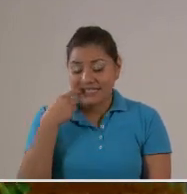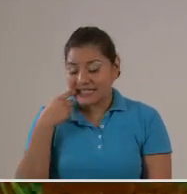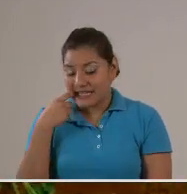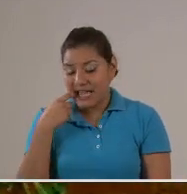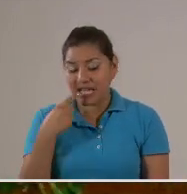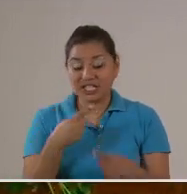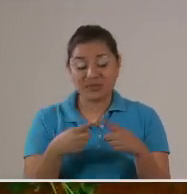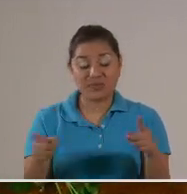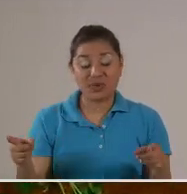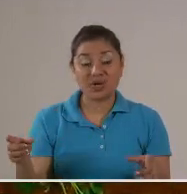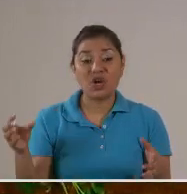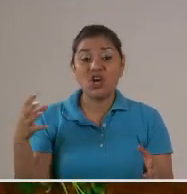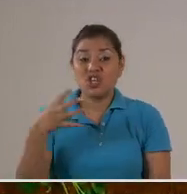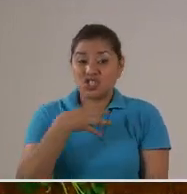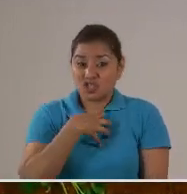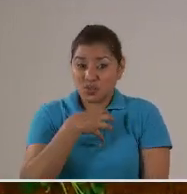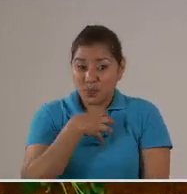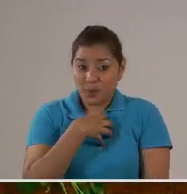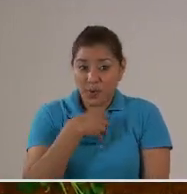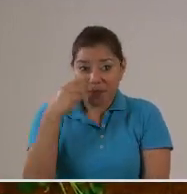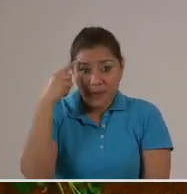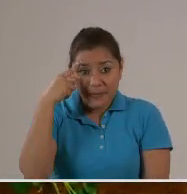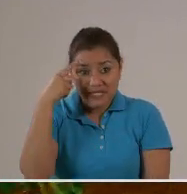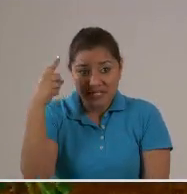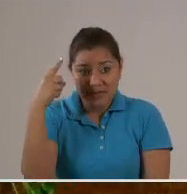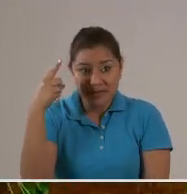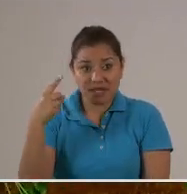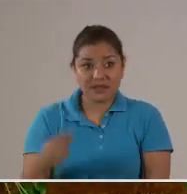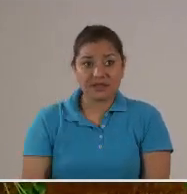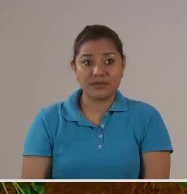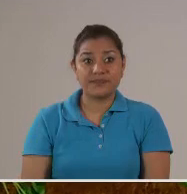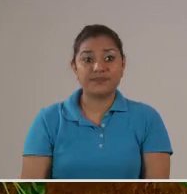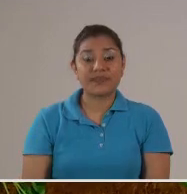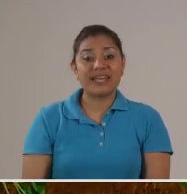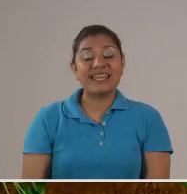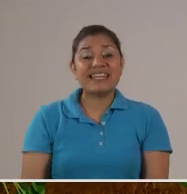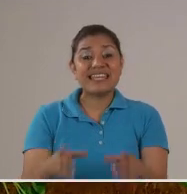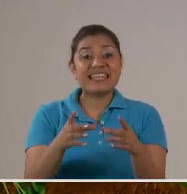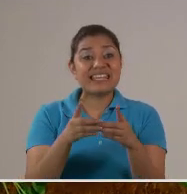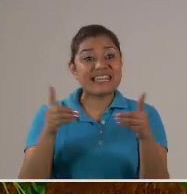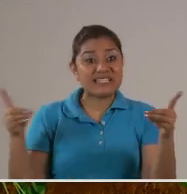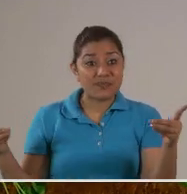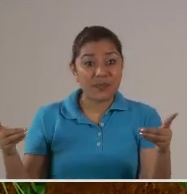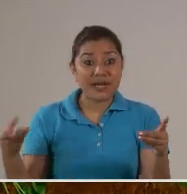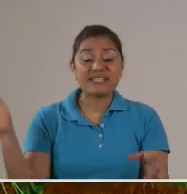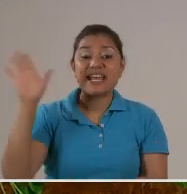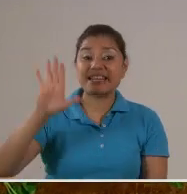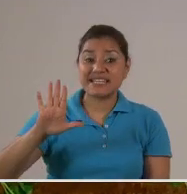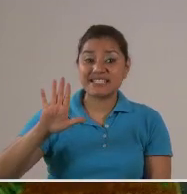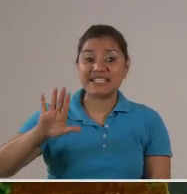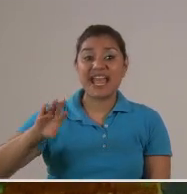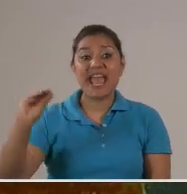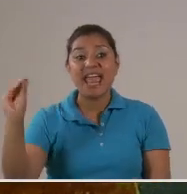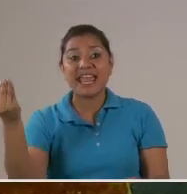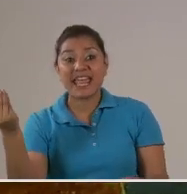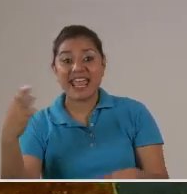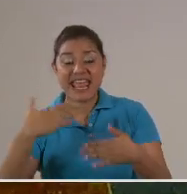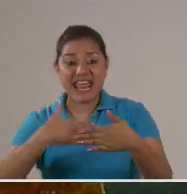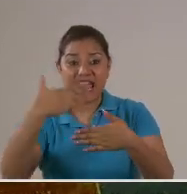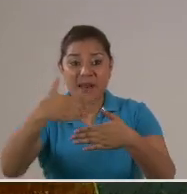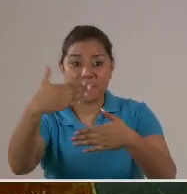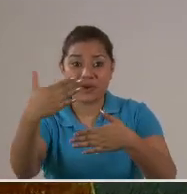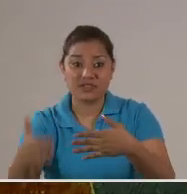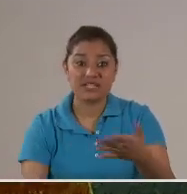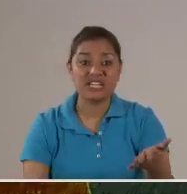propia concupiscencia y dice que el proceso es que la tentación llega